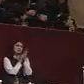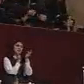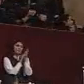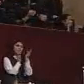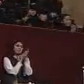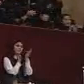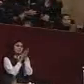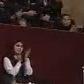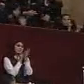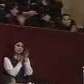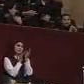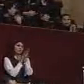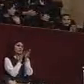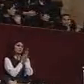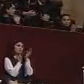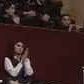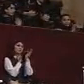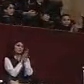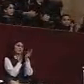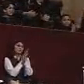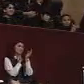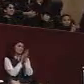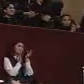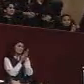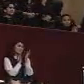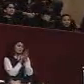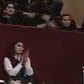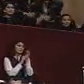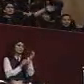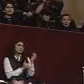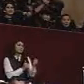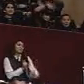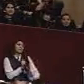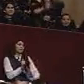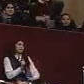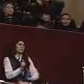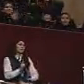Que lo invita a cenar, presidente, el diputado Espejo. Tiene la palabra.